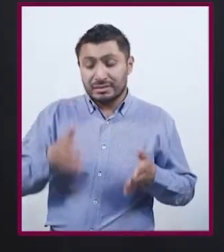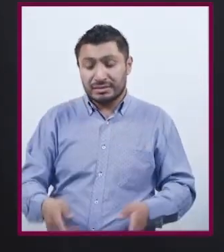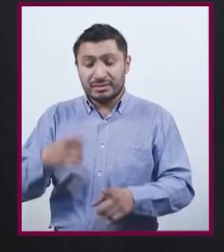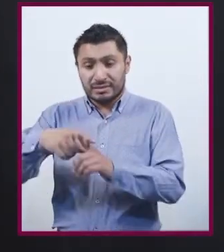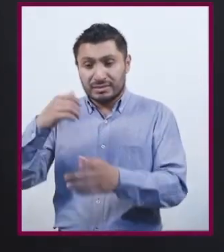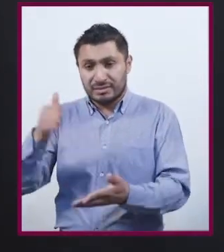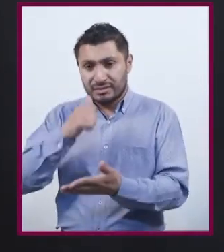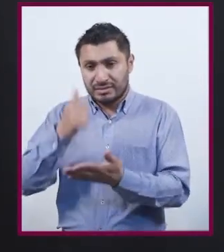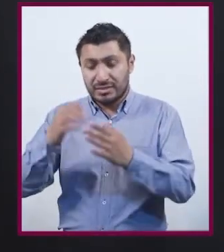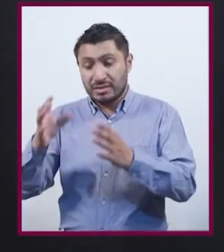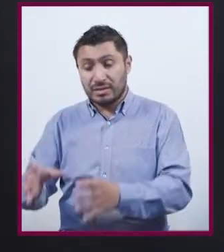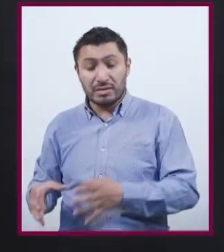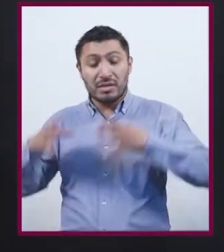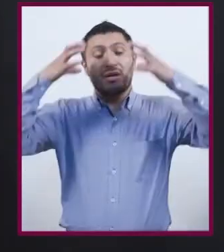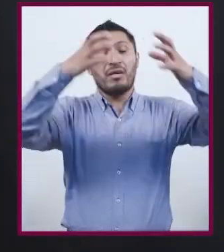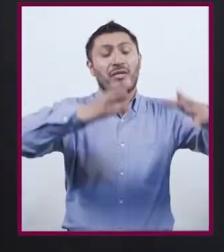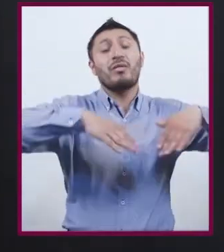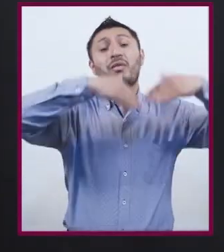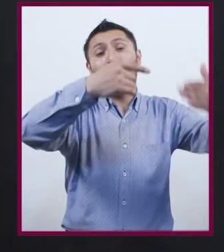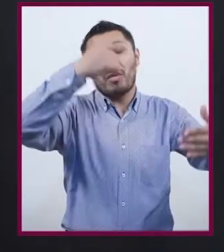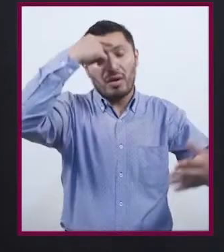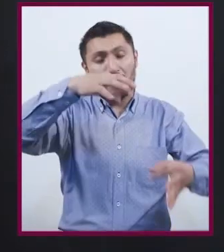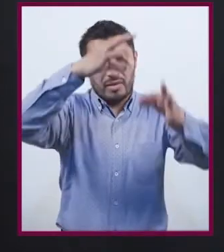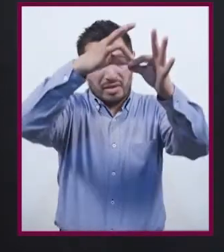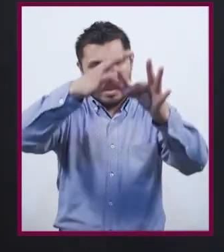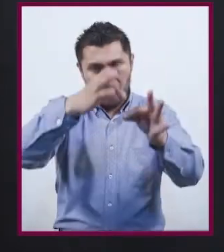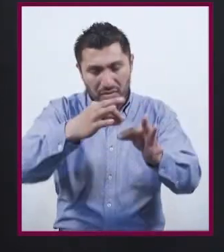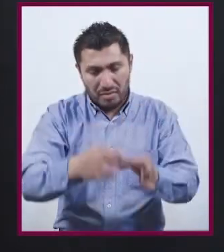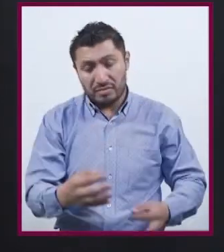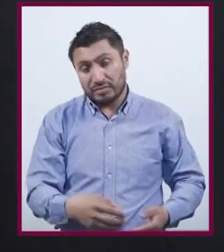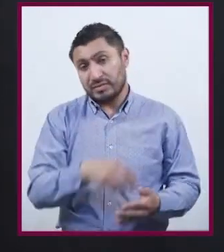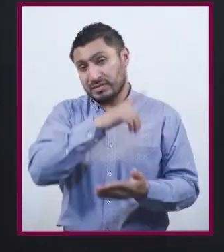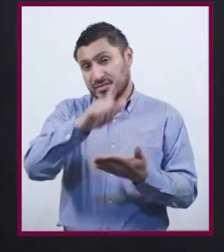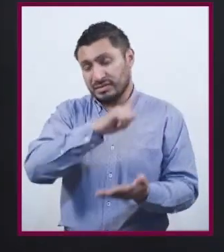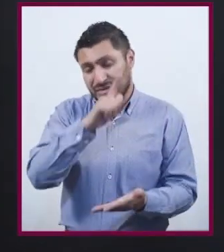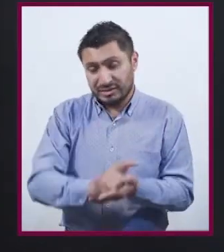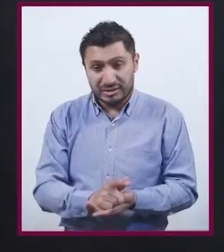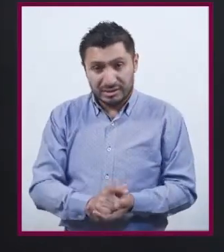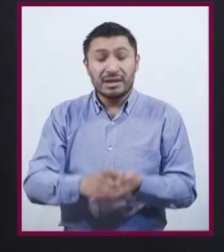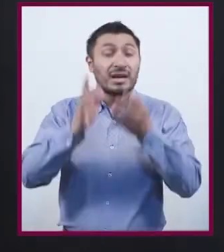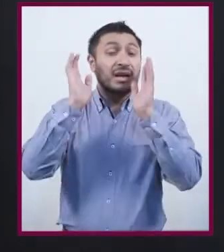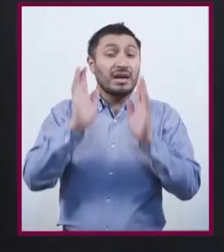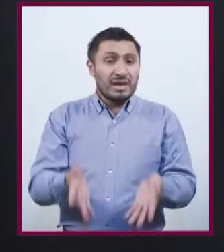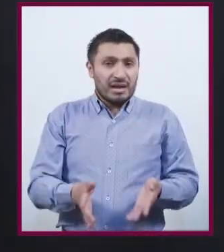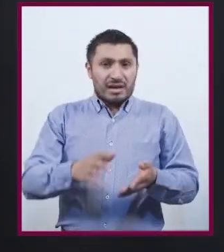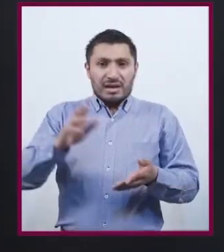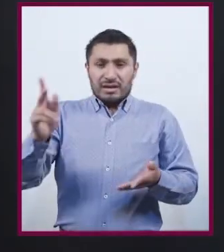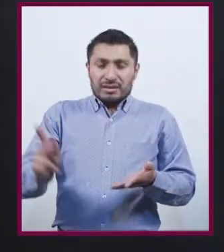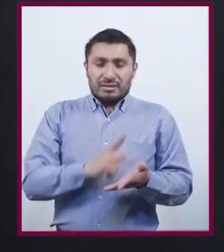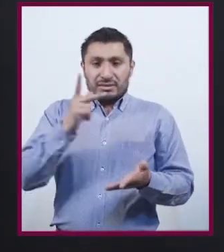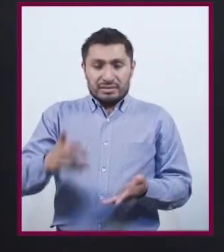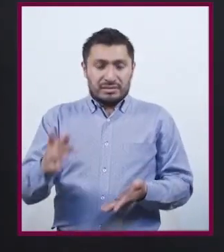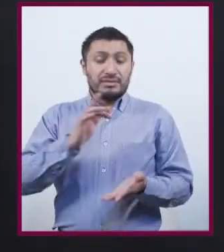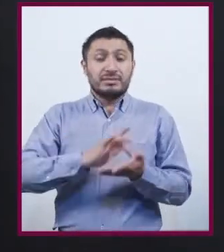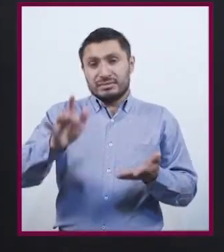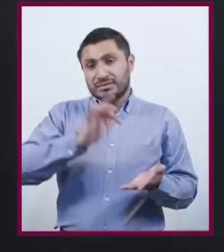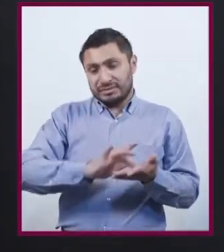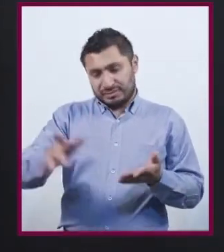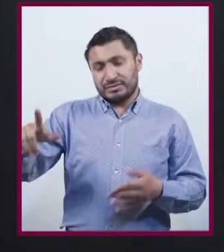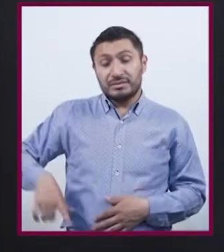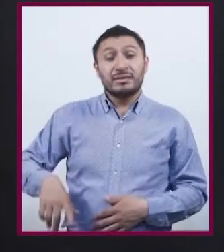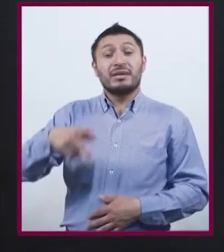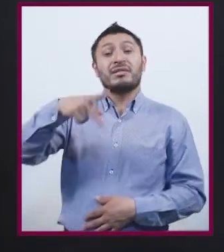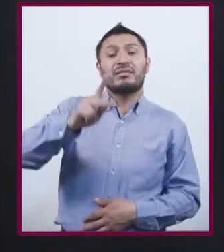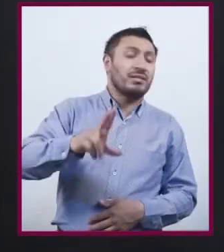con lo establecido en las disposiciones borbónicas. Una vez más, se contó con el apoyo del gobierno, pero no de la